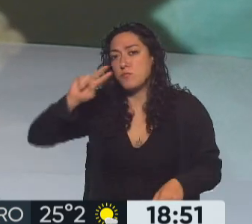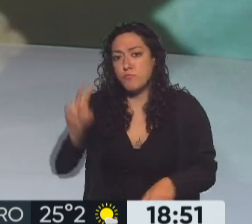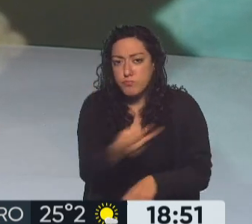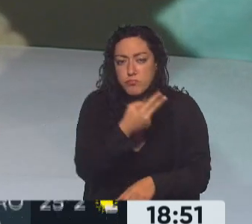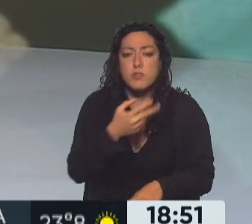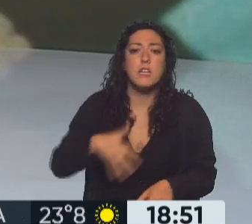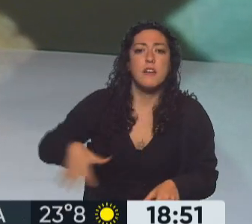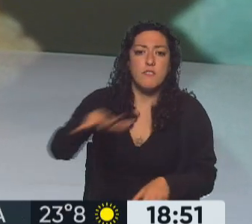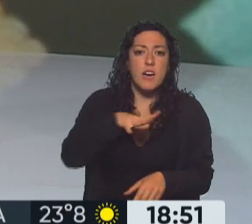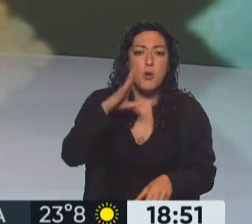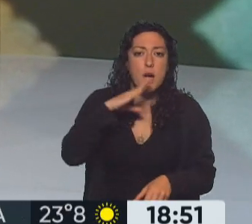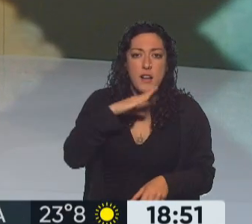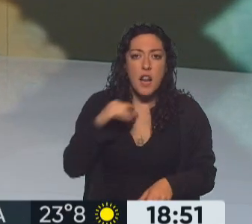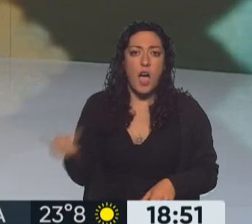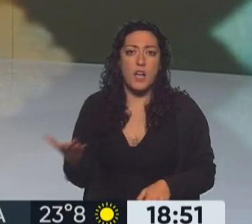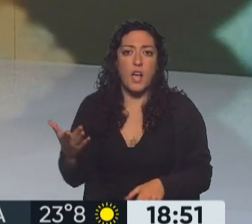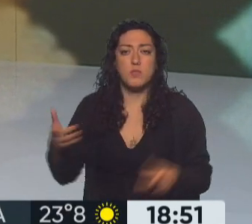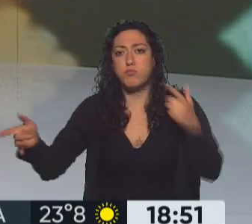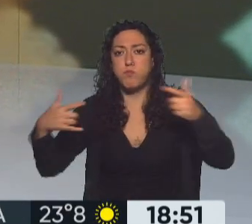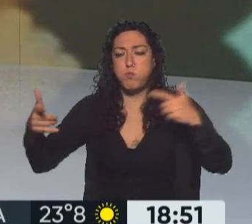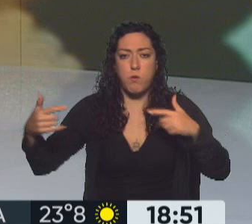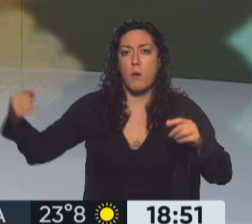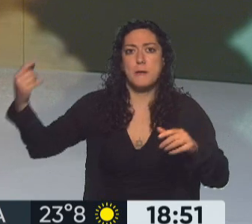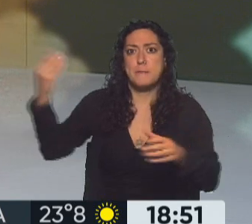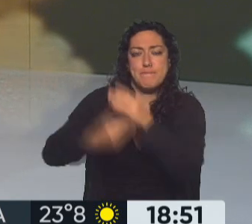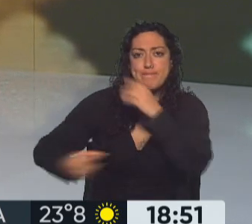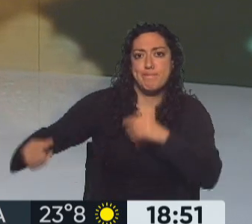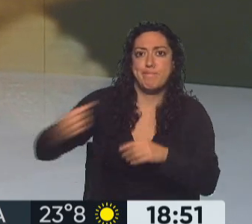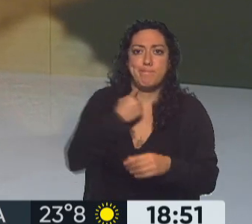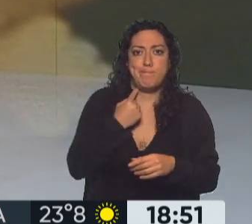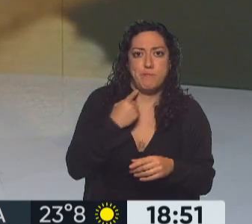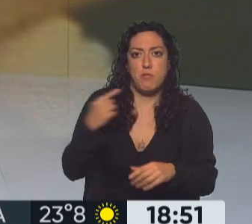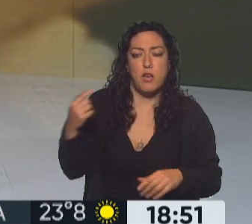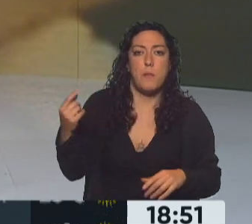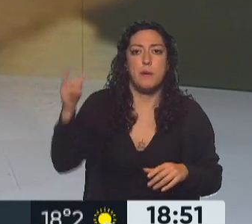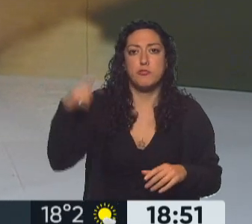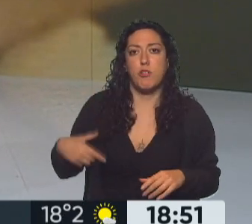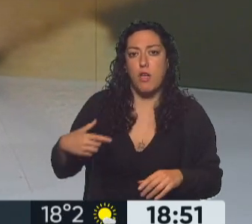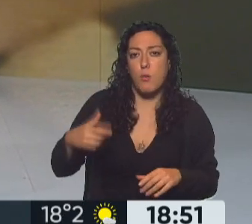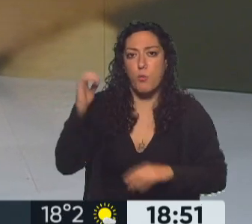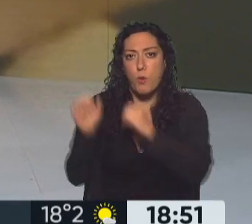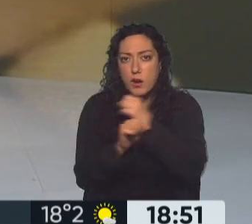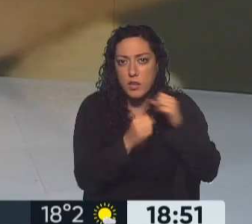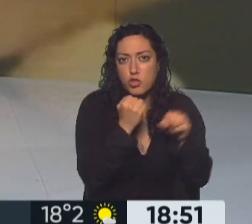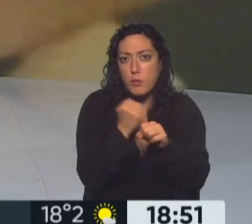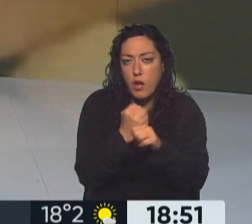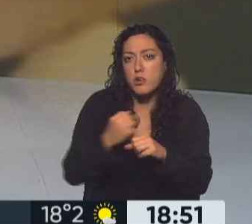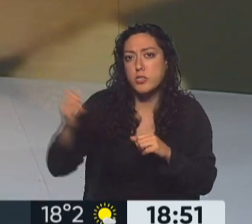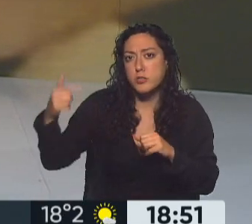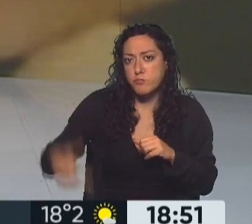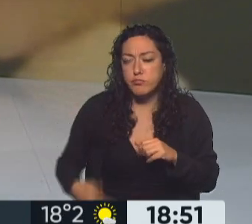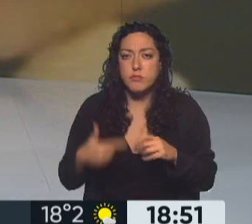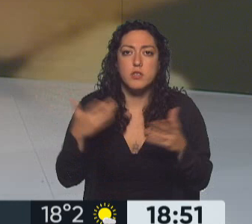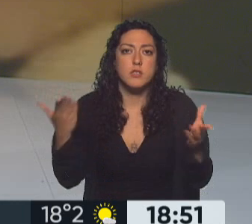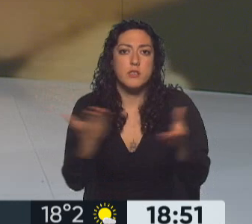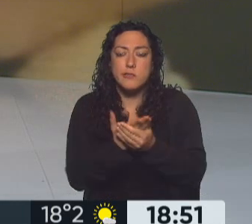el barrio de Barracas y por este hecho hay detenidos, hay 3 detenidos a propósito de la causa. Pero también hubo